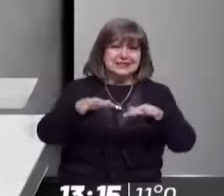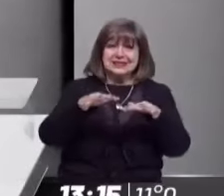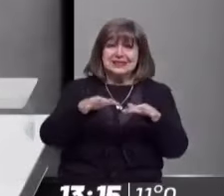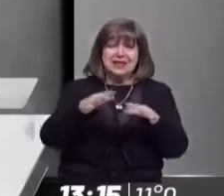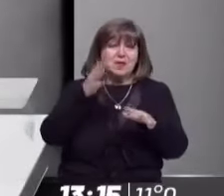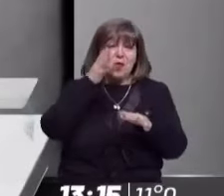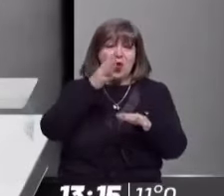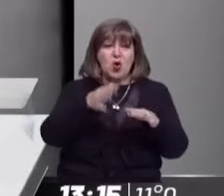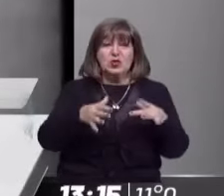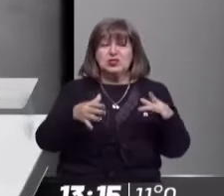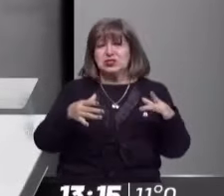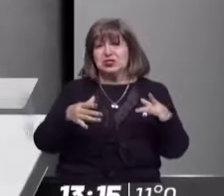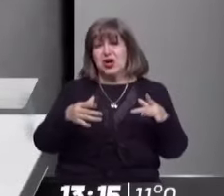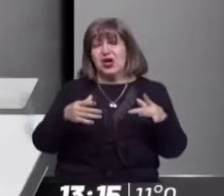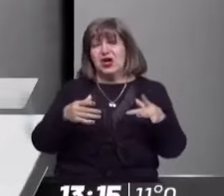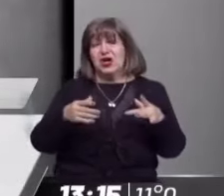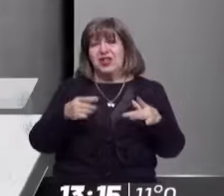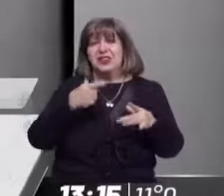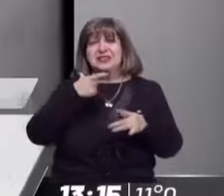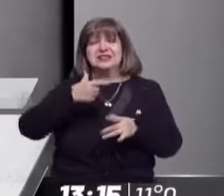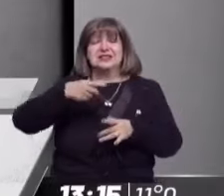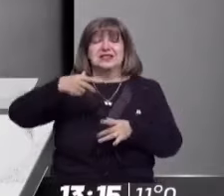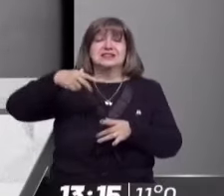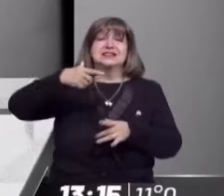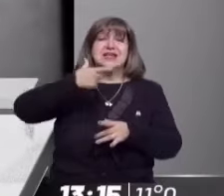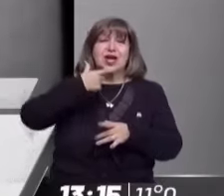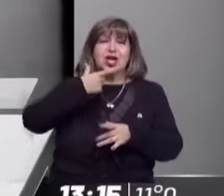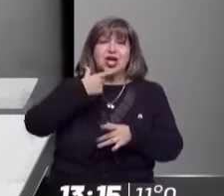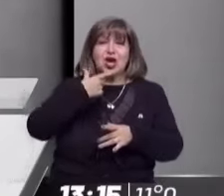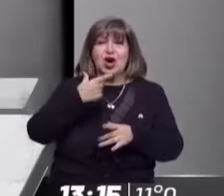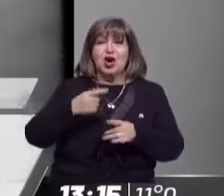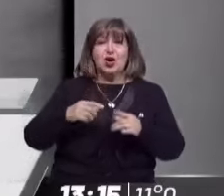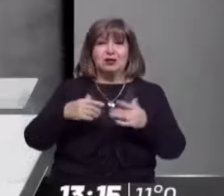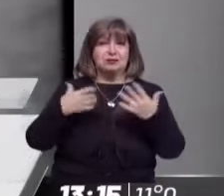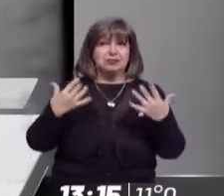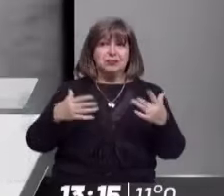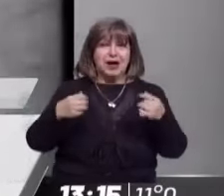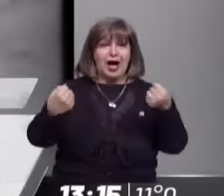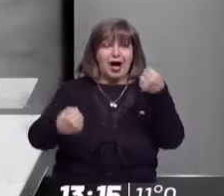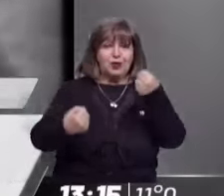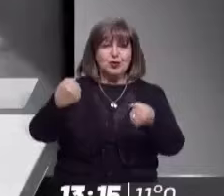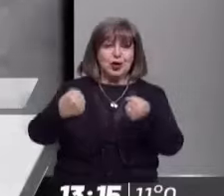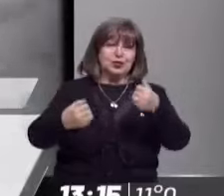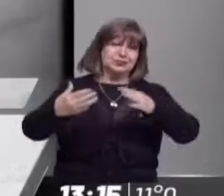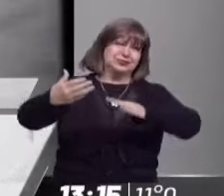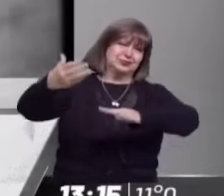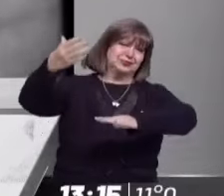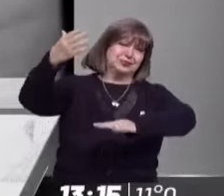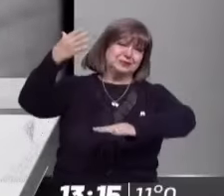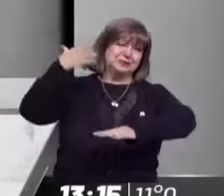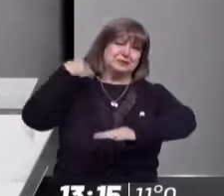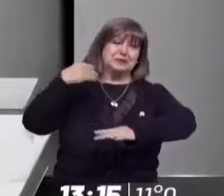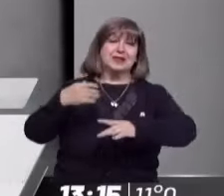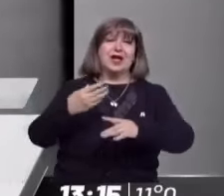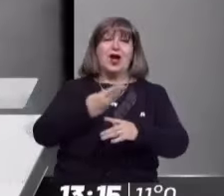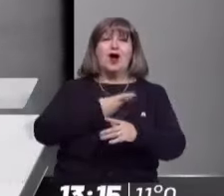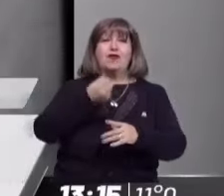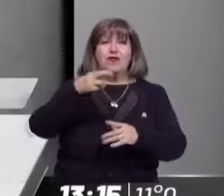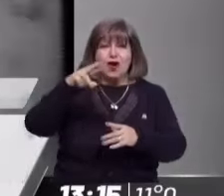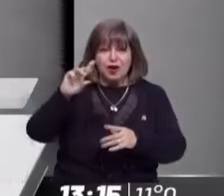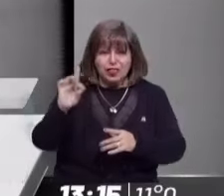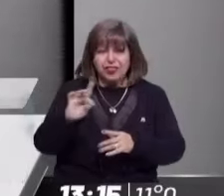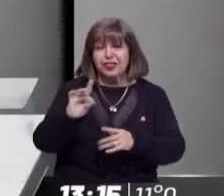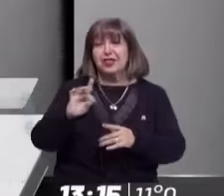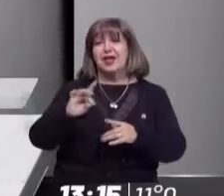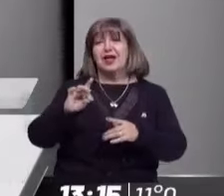llenos, cantidad de autos, los Valiant, entonces, los Ford Falcon, lo que deja ver la imagen. Chicos, hay toda una iniciativa